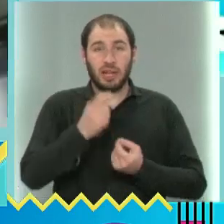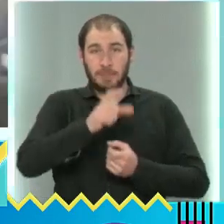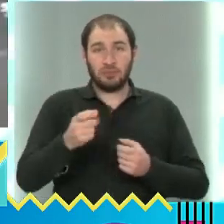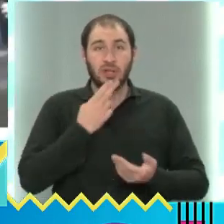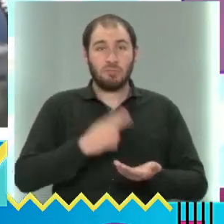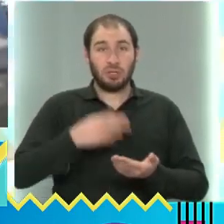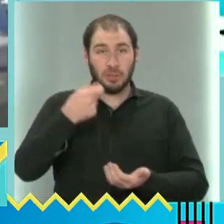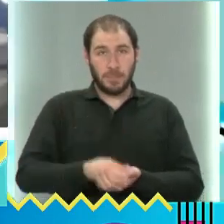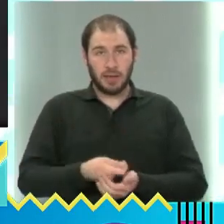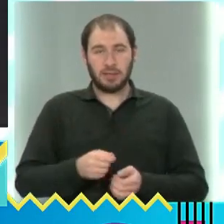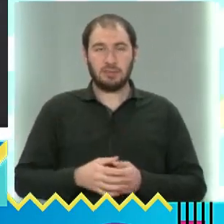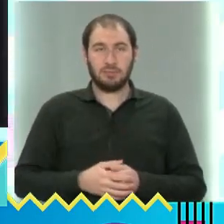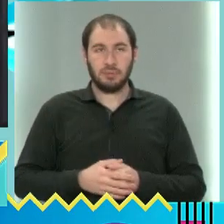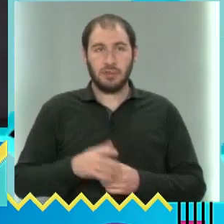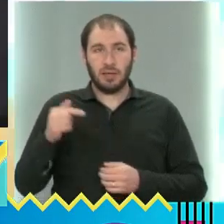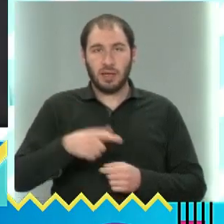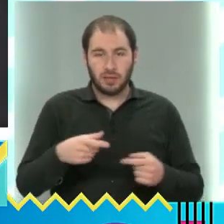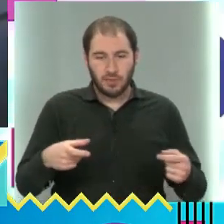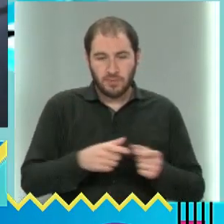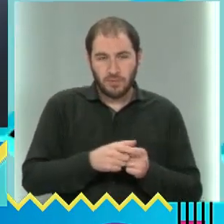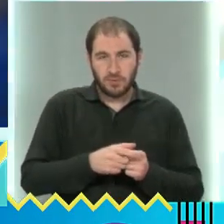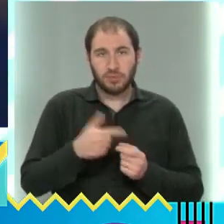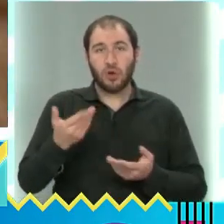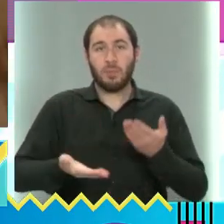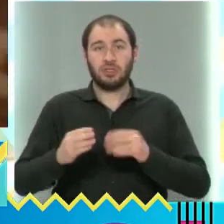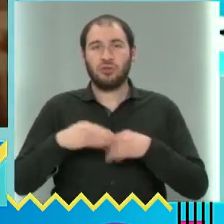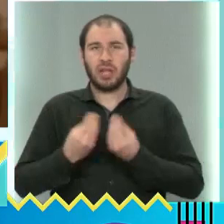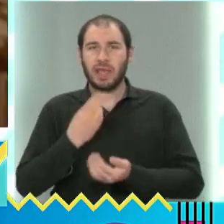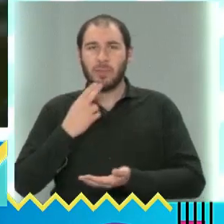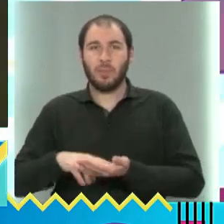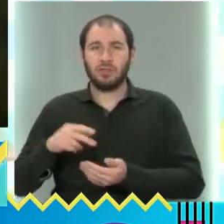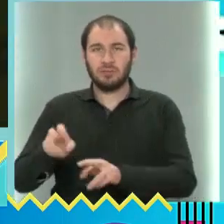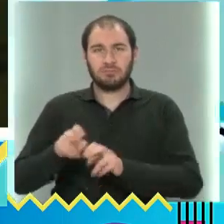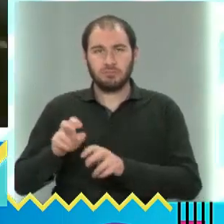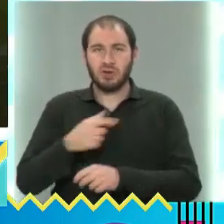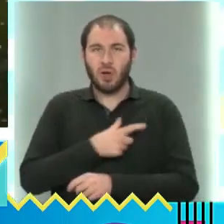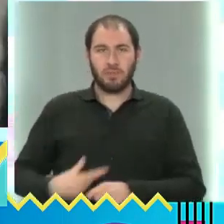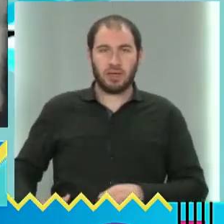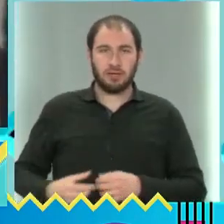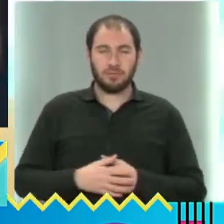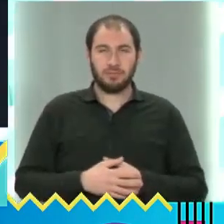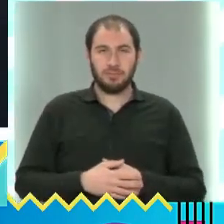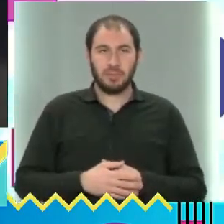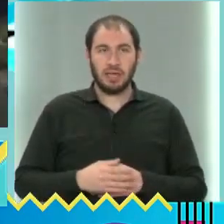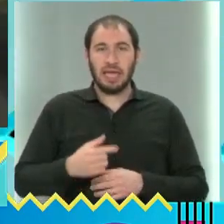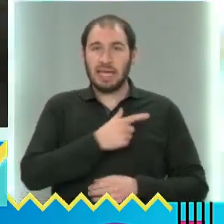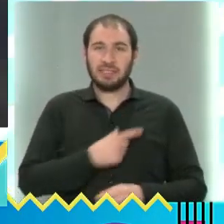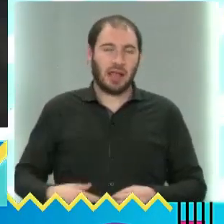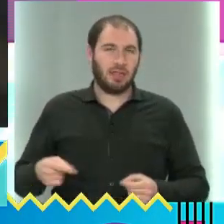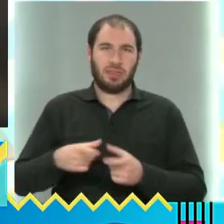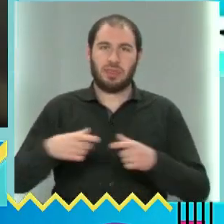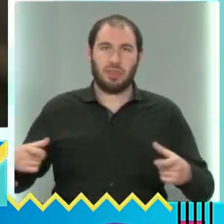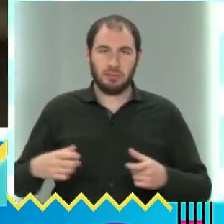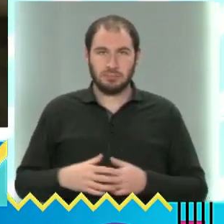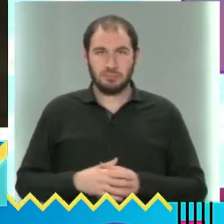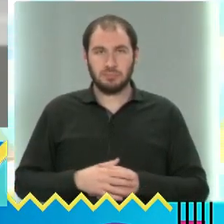pagamos impuestos somos muy reducida para la cantidad de impuestos que tiene que recaudar el gobierno. Hay un Estado sobredimensionado y